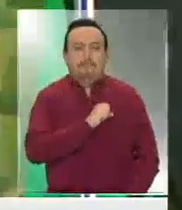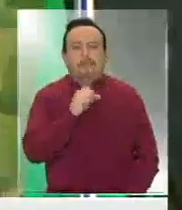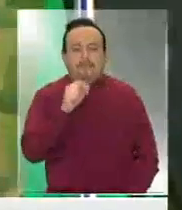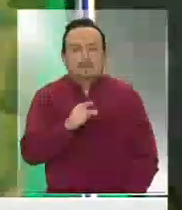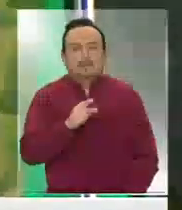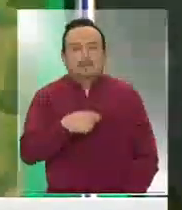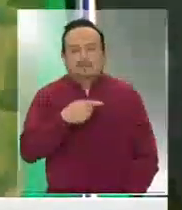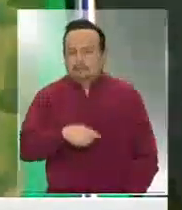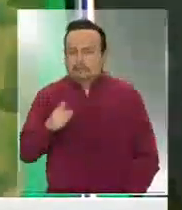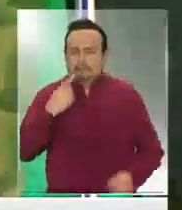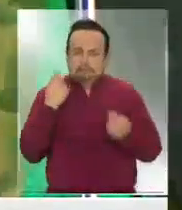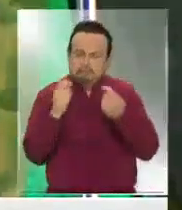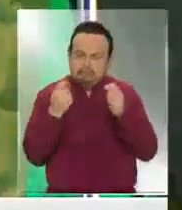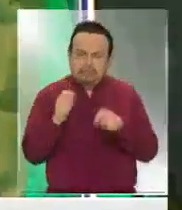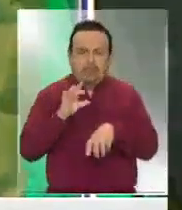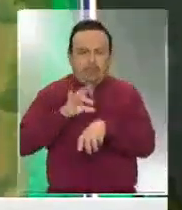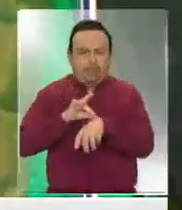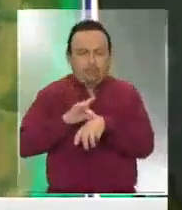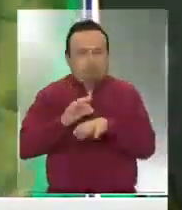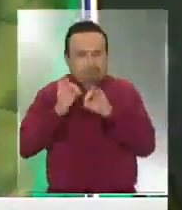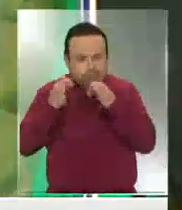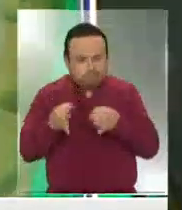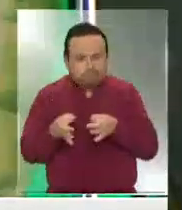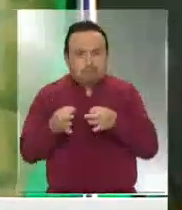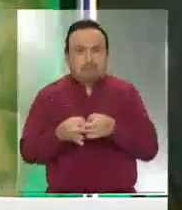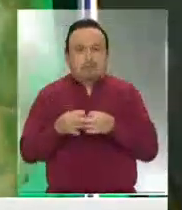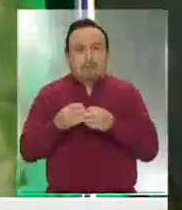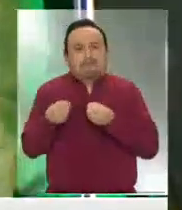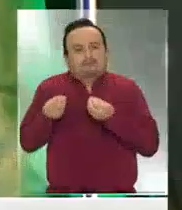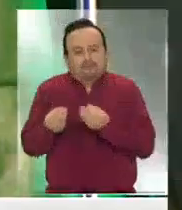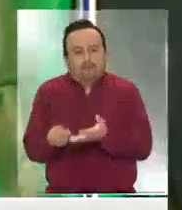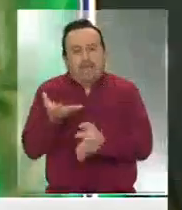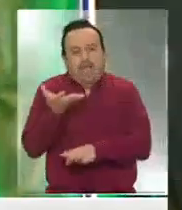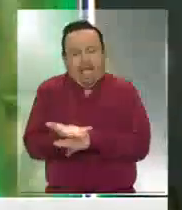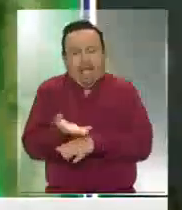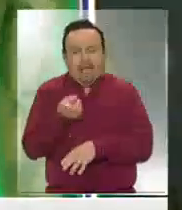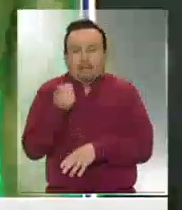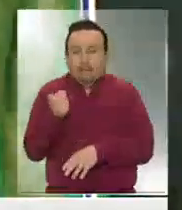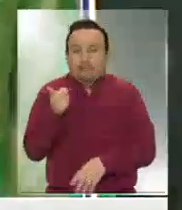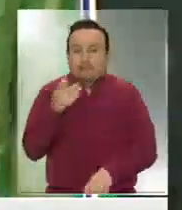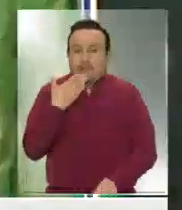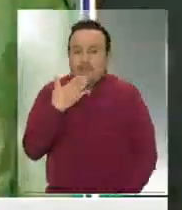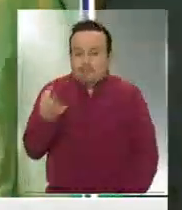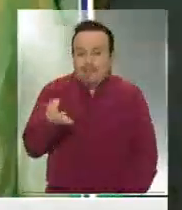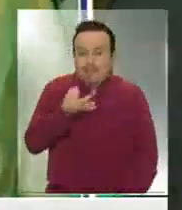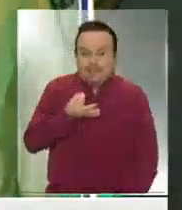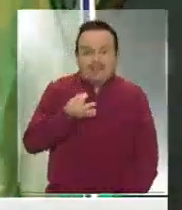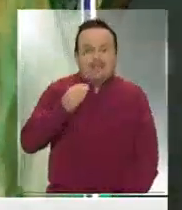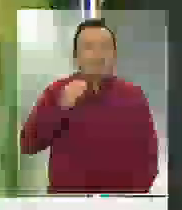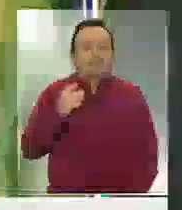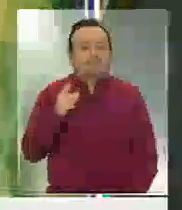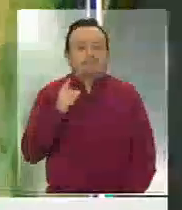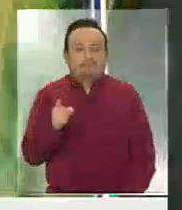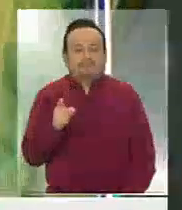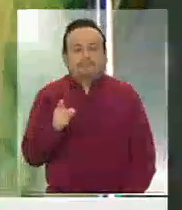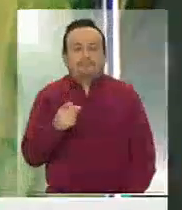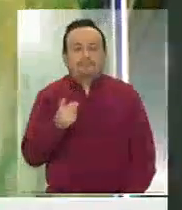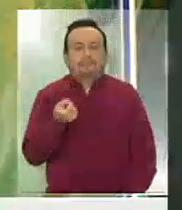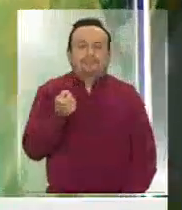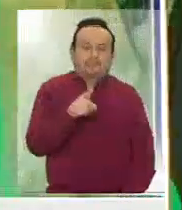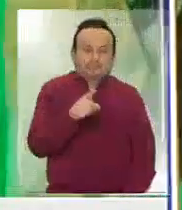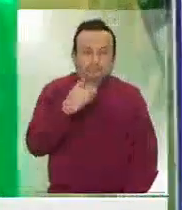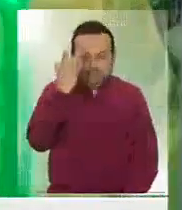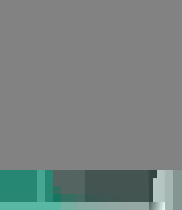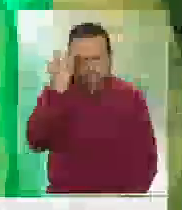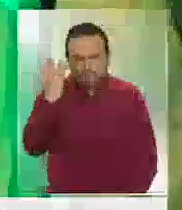para recibir la atención médica adecuada y disponible para él. Tú lo habías comentado también, Carlos, en voz de expertos de